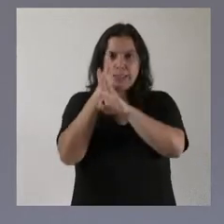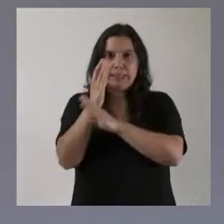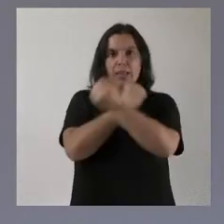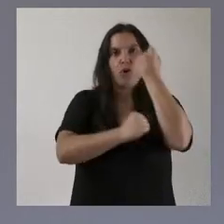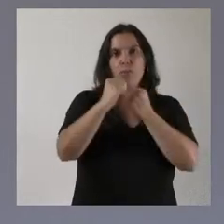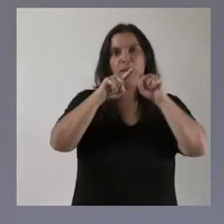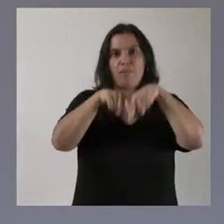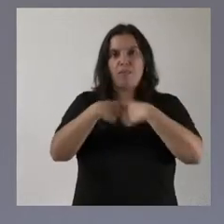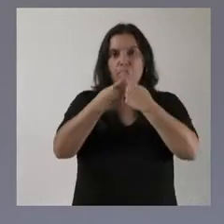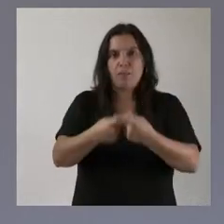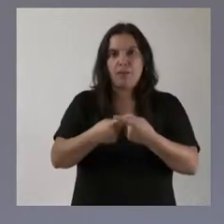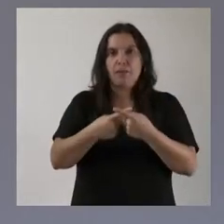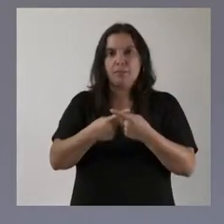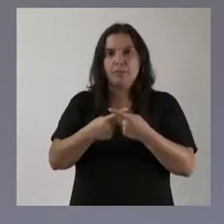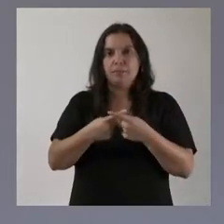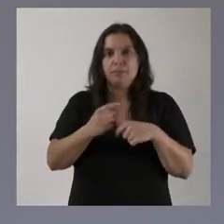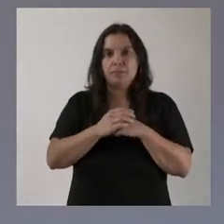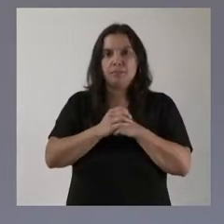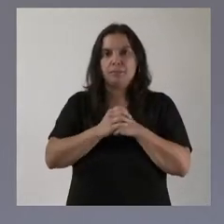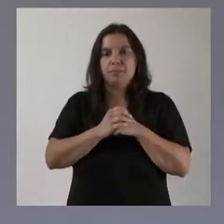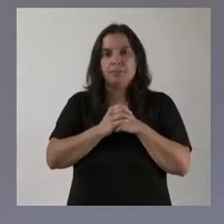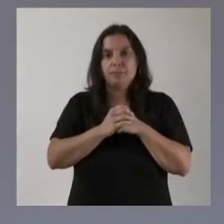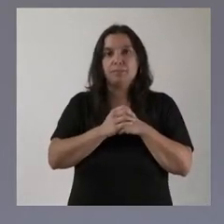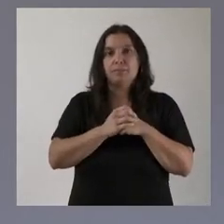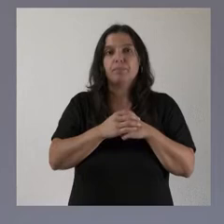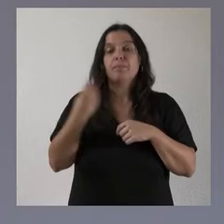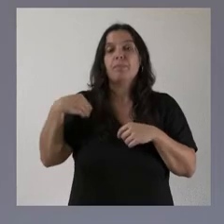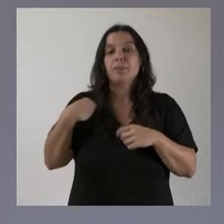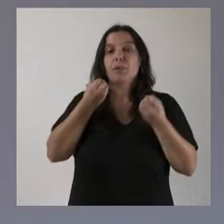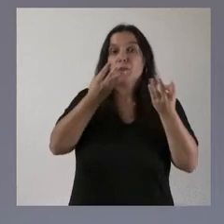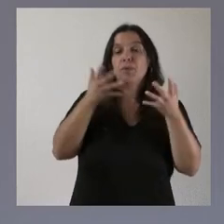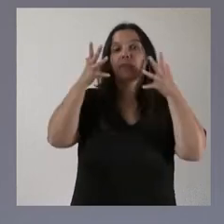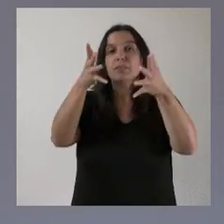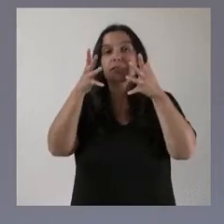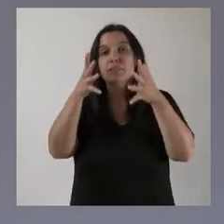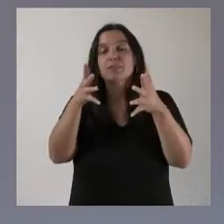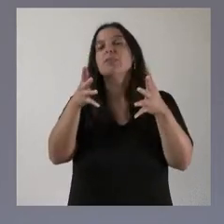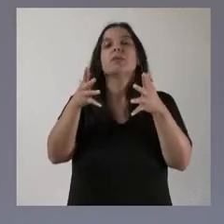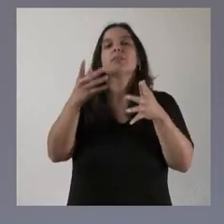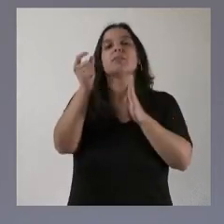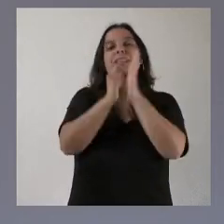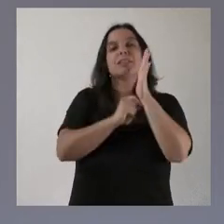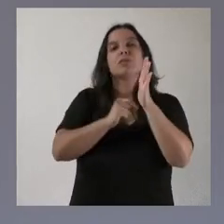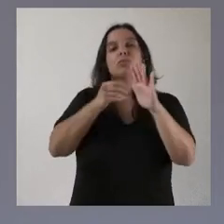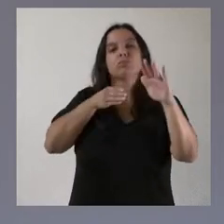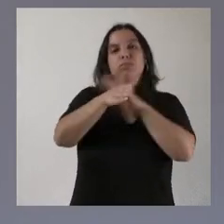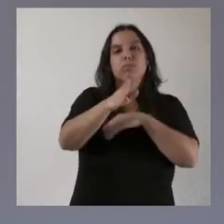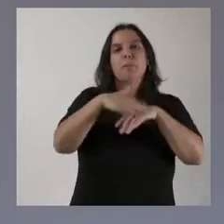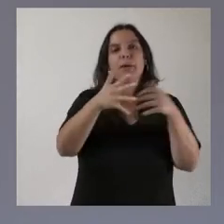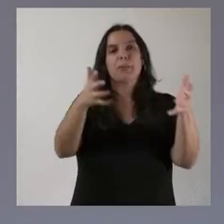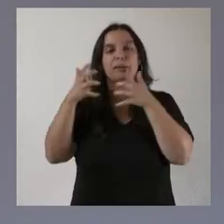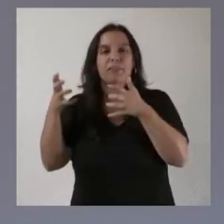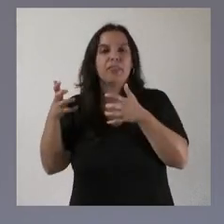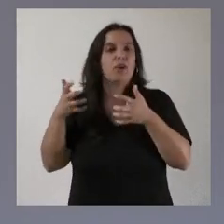familiar y de la misma manera informa y asesora sobre el cumplimiento de requisitos de acceso a beneficios